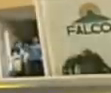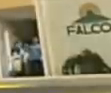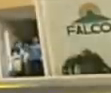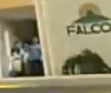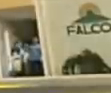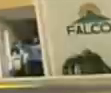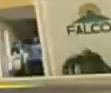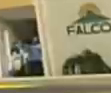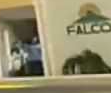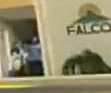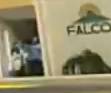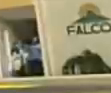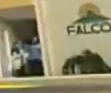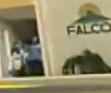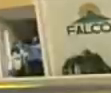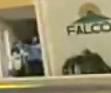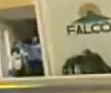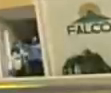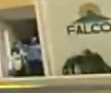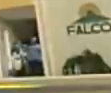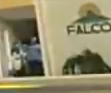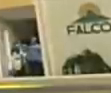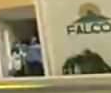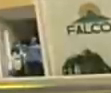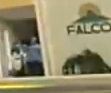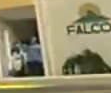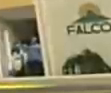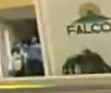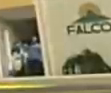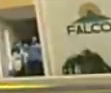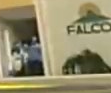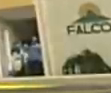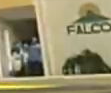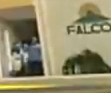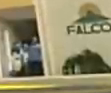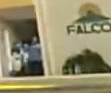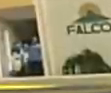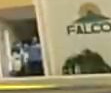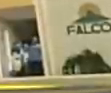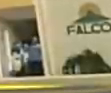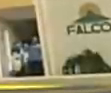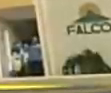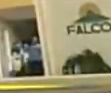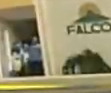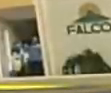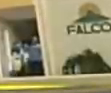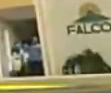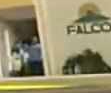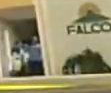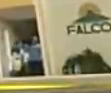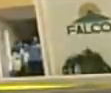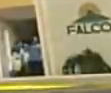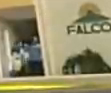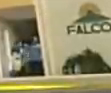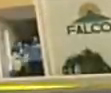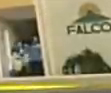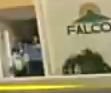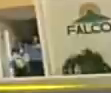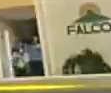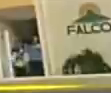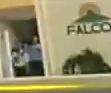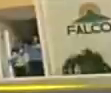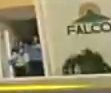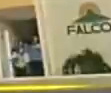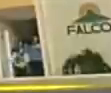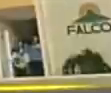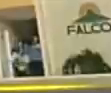del municipio Carirubana, Abel Petit, de igual manera nuestro coronel Rosales, a nombre de la gran misión Vivienda